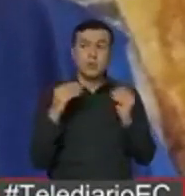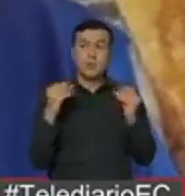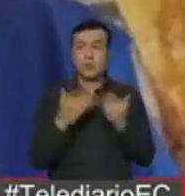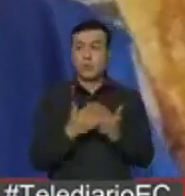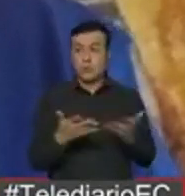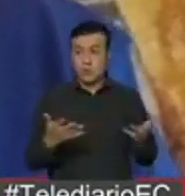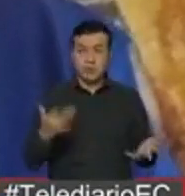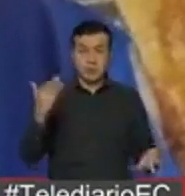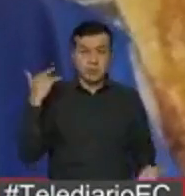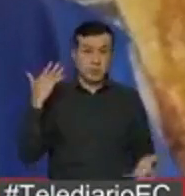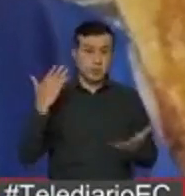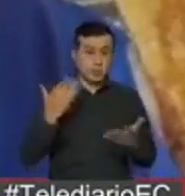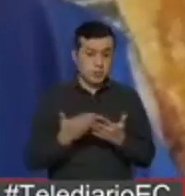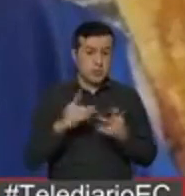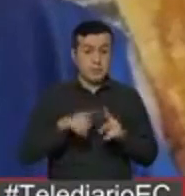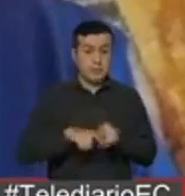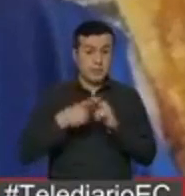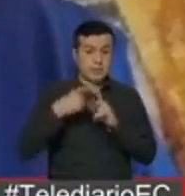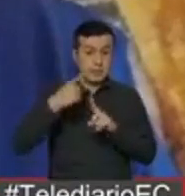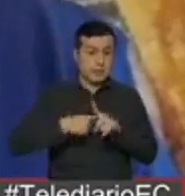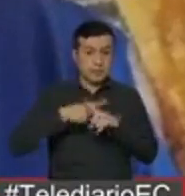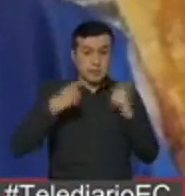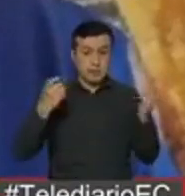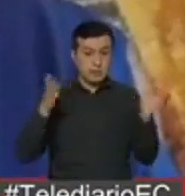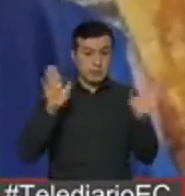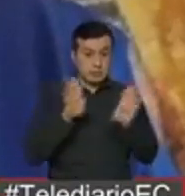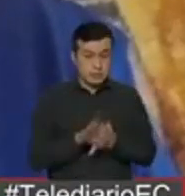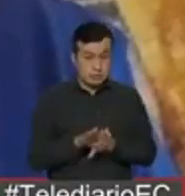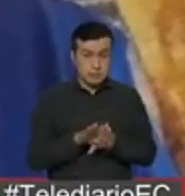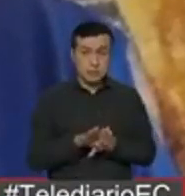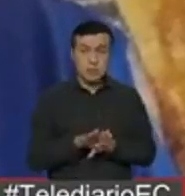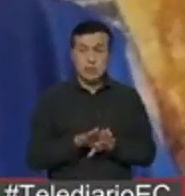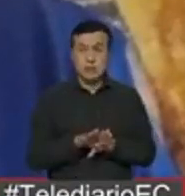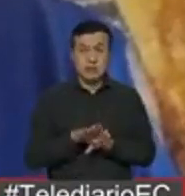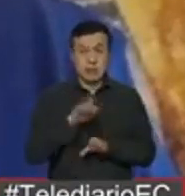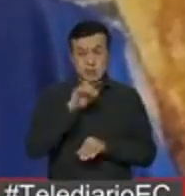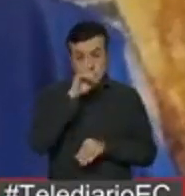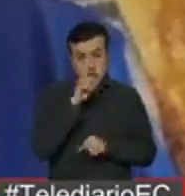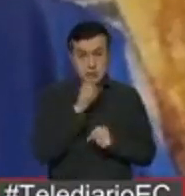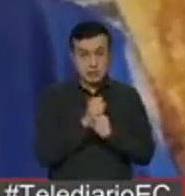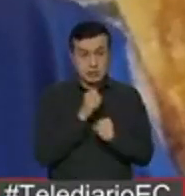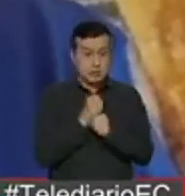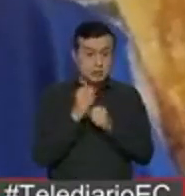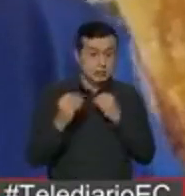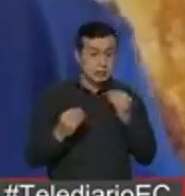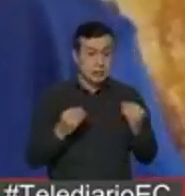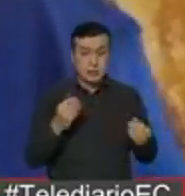que tuvo desde el principio, desde marzo que se cerró, sin saber cuáles